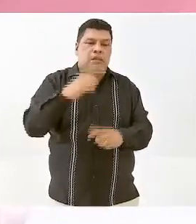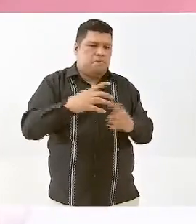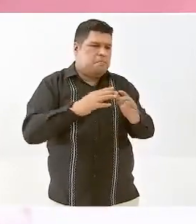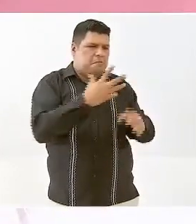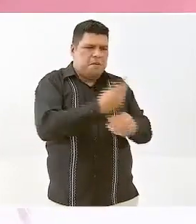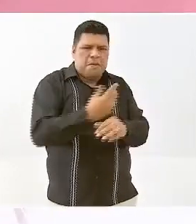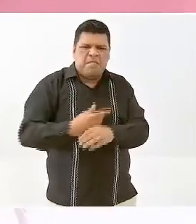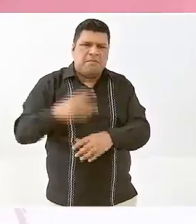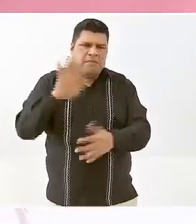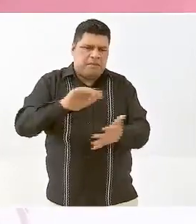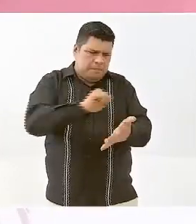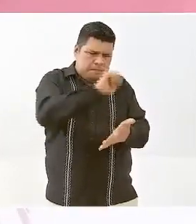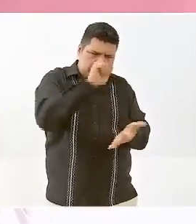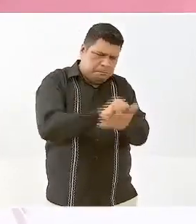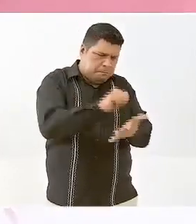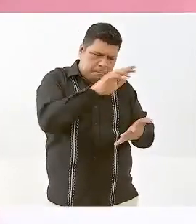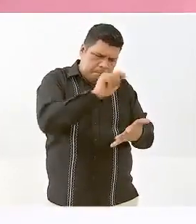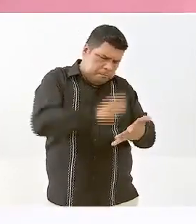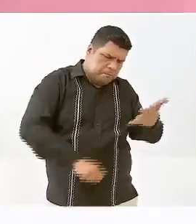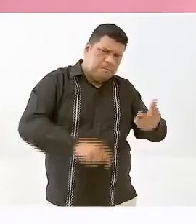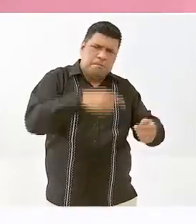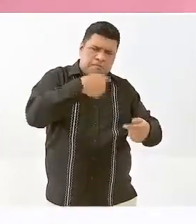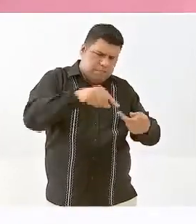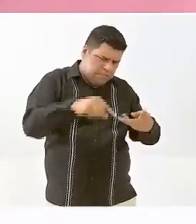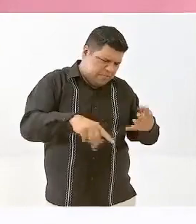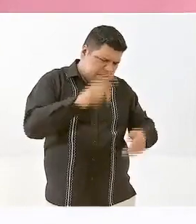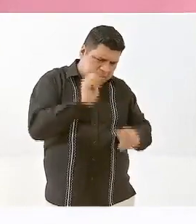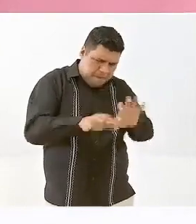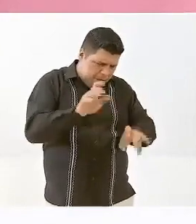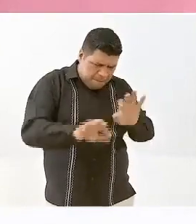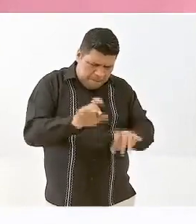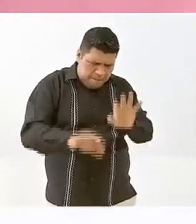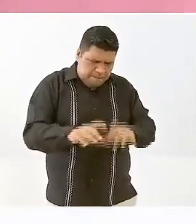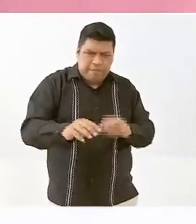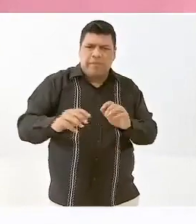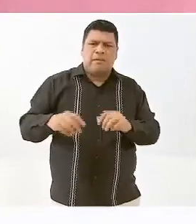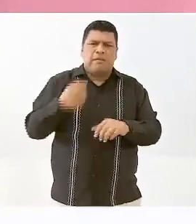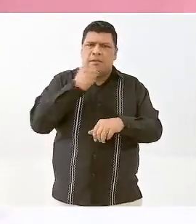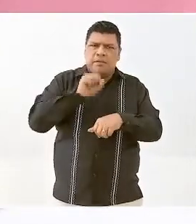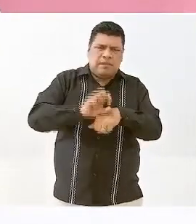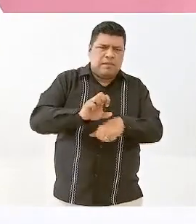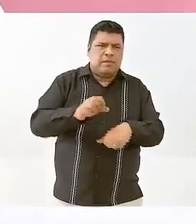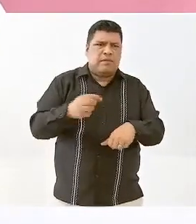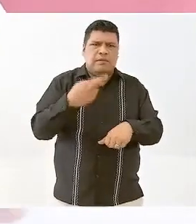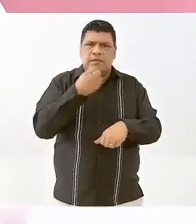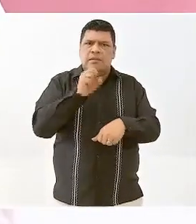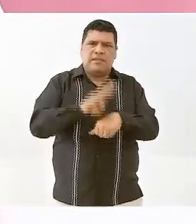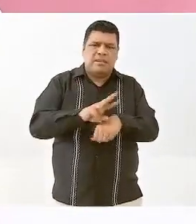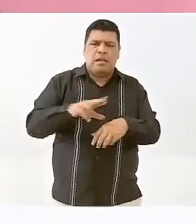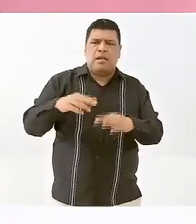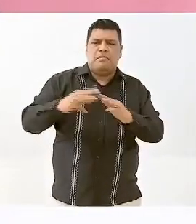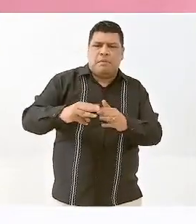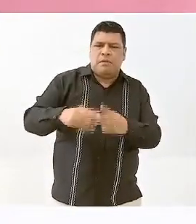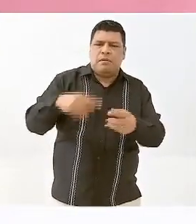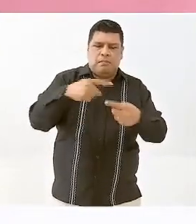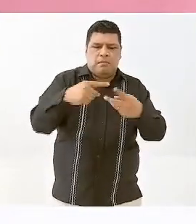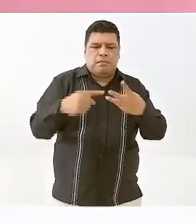a escriturar a la Secretaría de Marina y a los 4